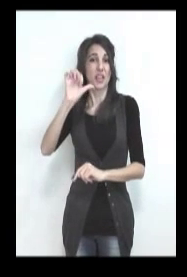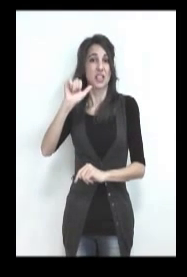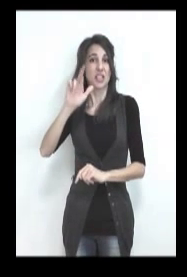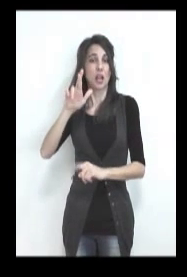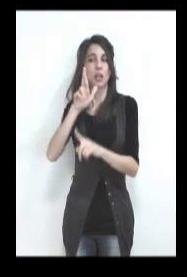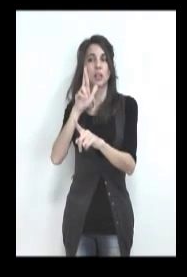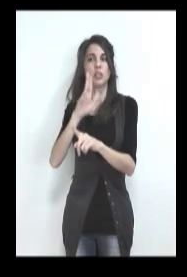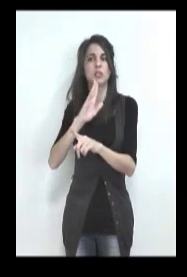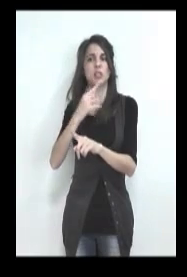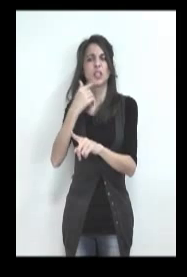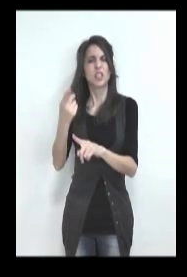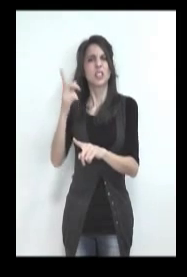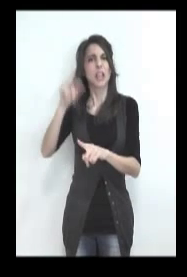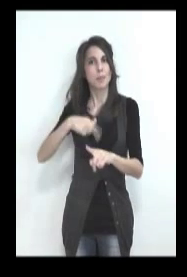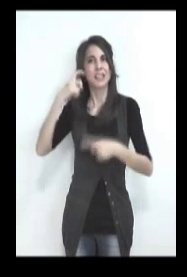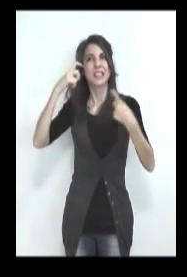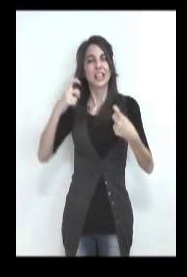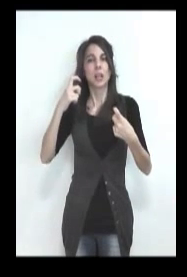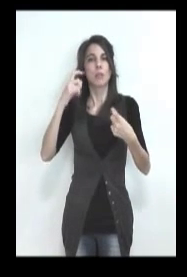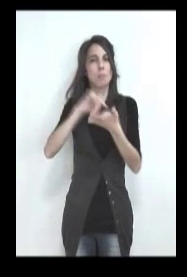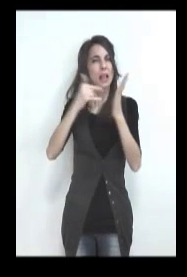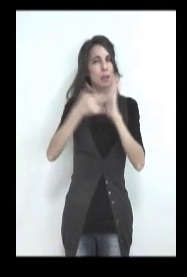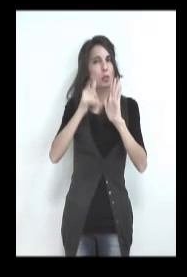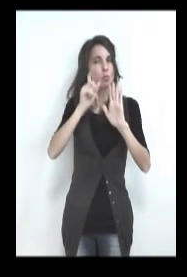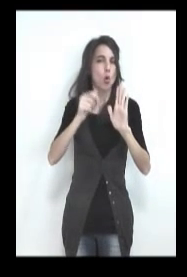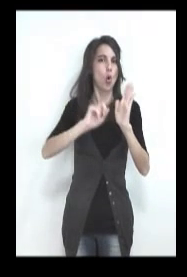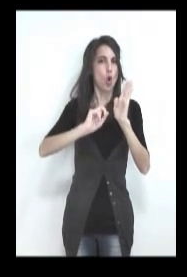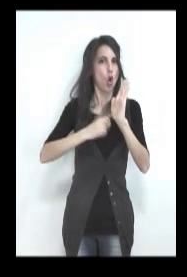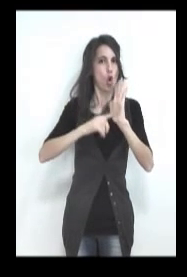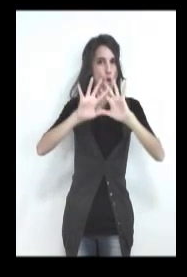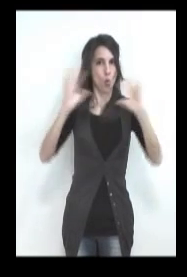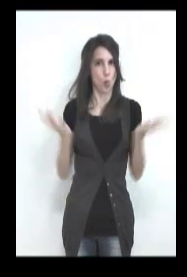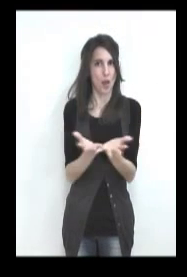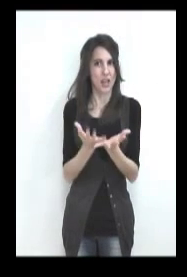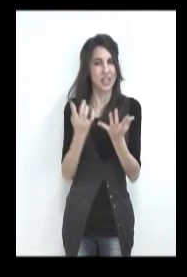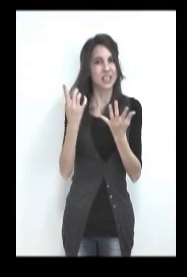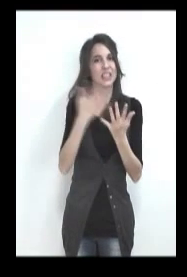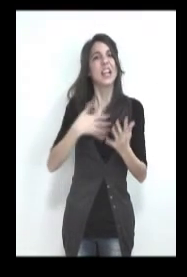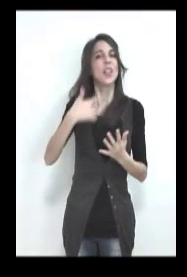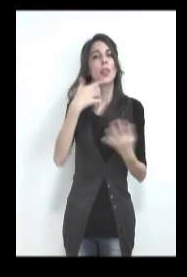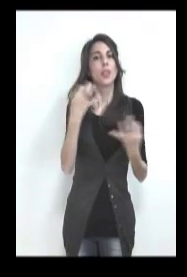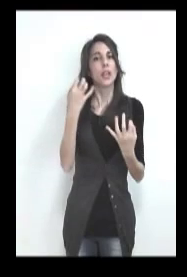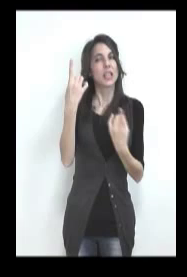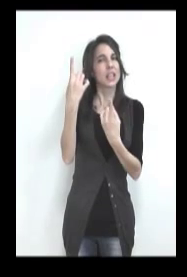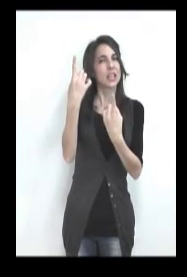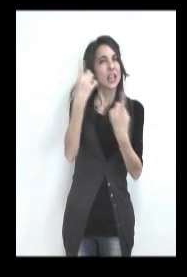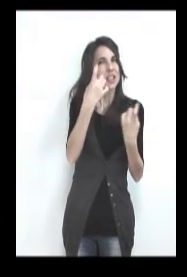realizar planteamientos, insisto, globales. O sea, esa necesidad de entender las cosas de una manera